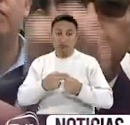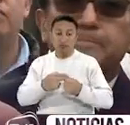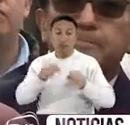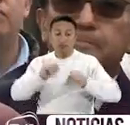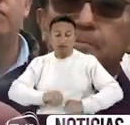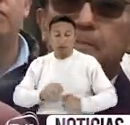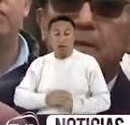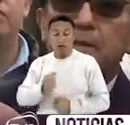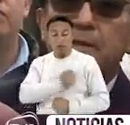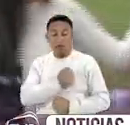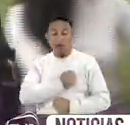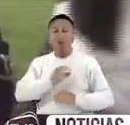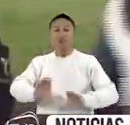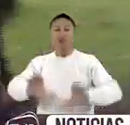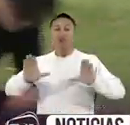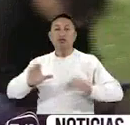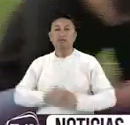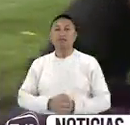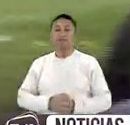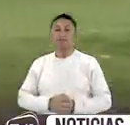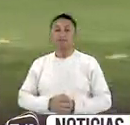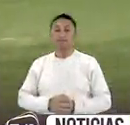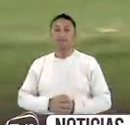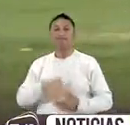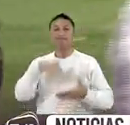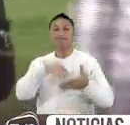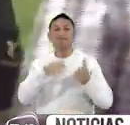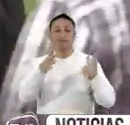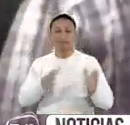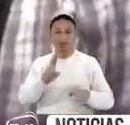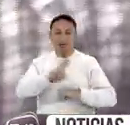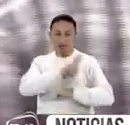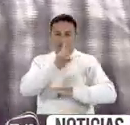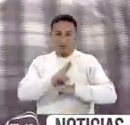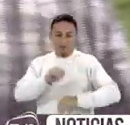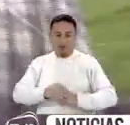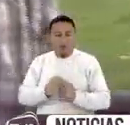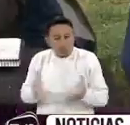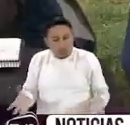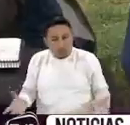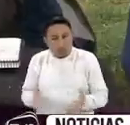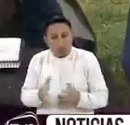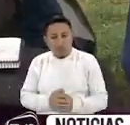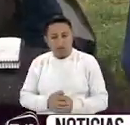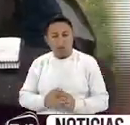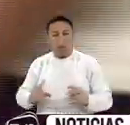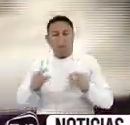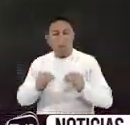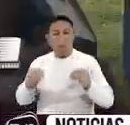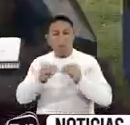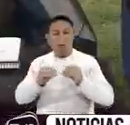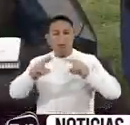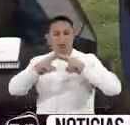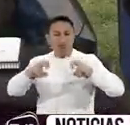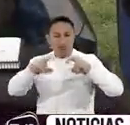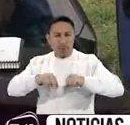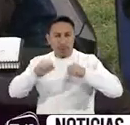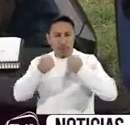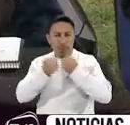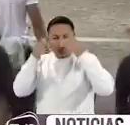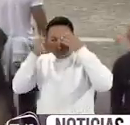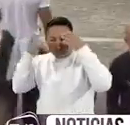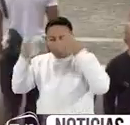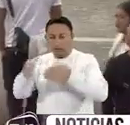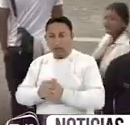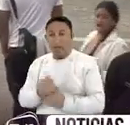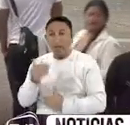dueños propios de su nombramiento. En el ámbito académico, el flamante rector comenta que fomentará una investigación apegada a la sociedad y que se establecerá